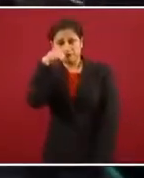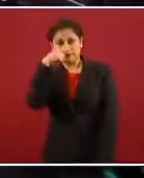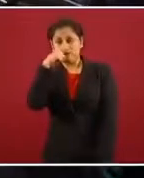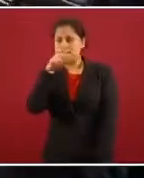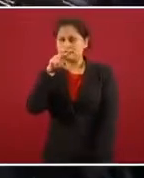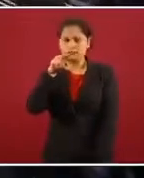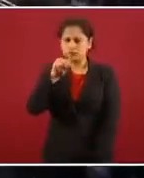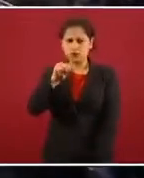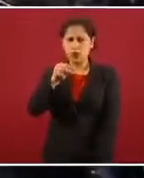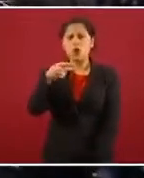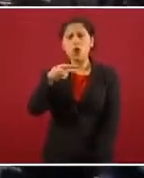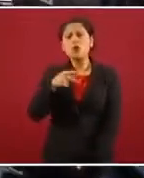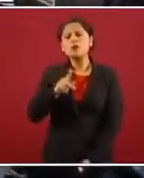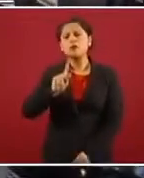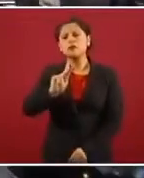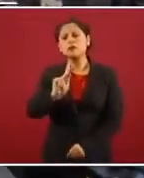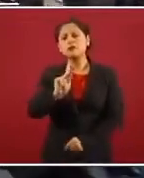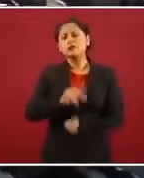pero